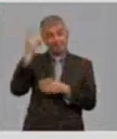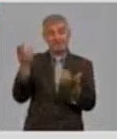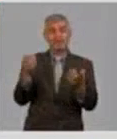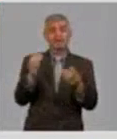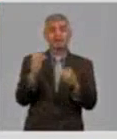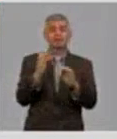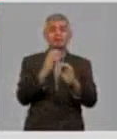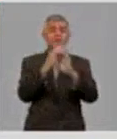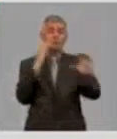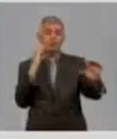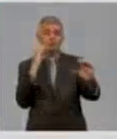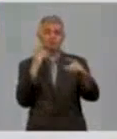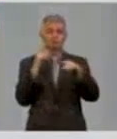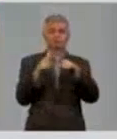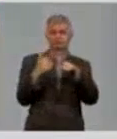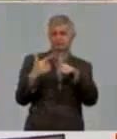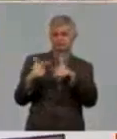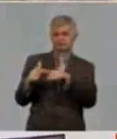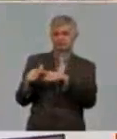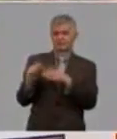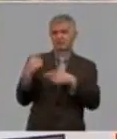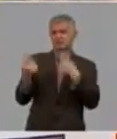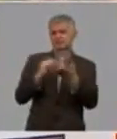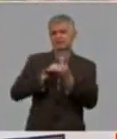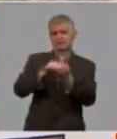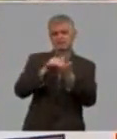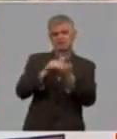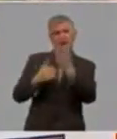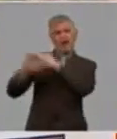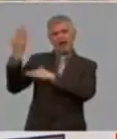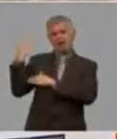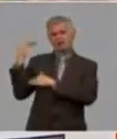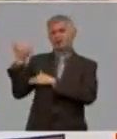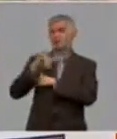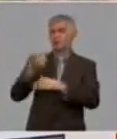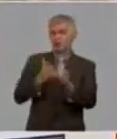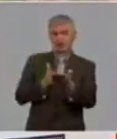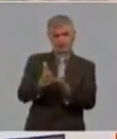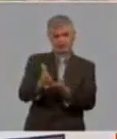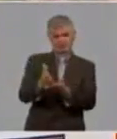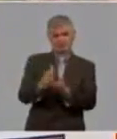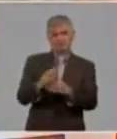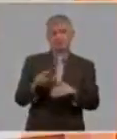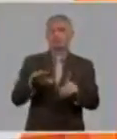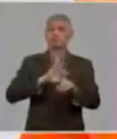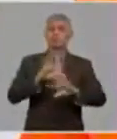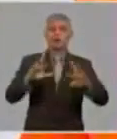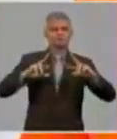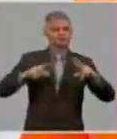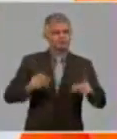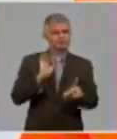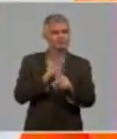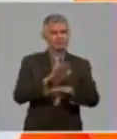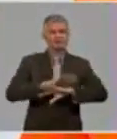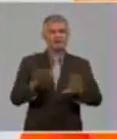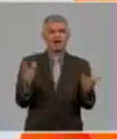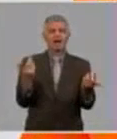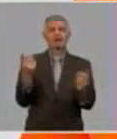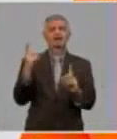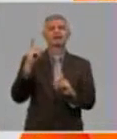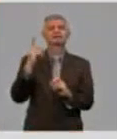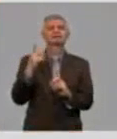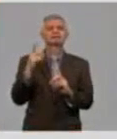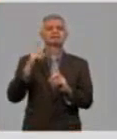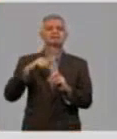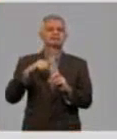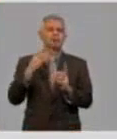prestado a salud que se mantienen, por supuesto, durante esta fase. Se restablece el refuerzo de la empresa Transmetro y Transporte Escolar al